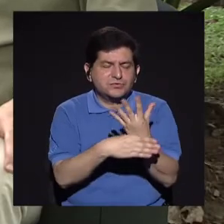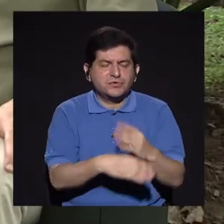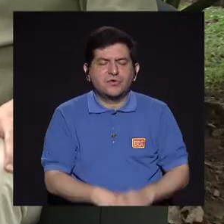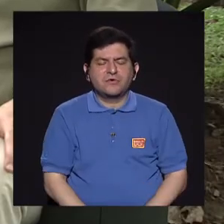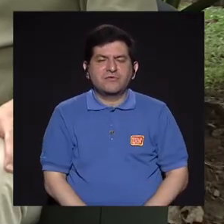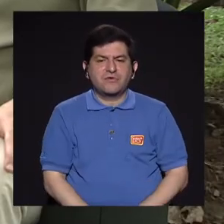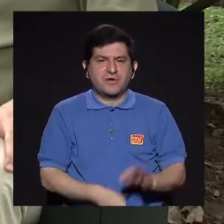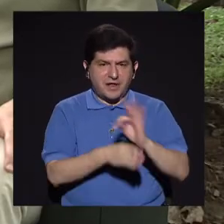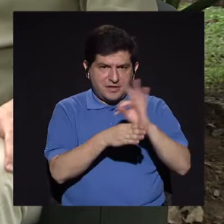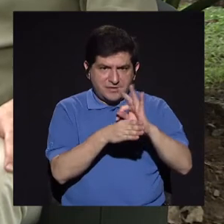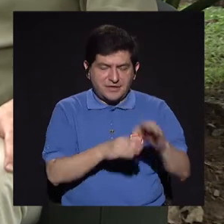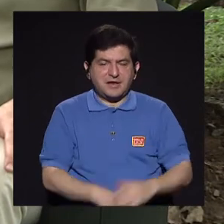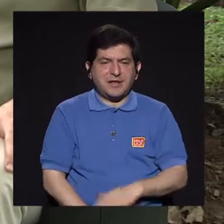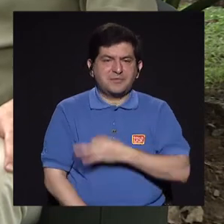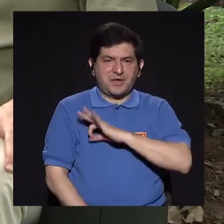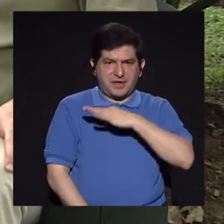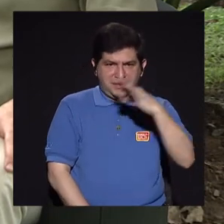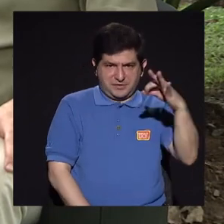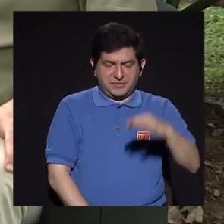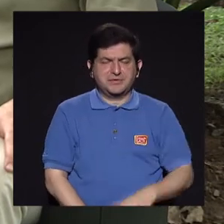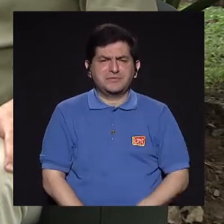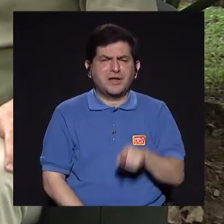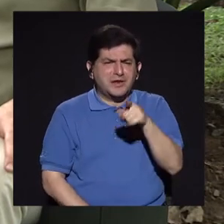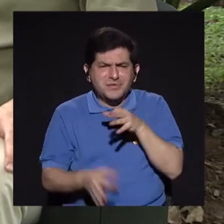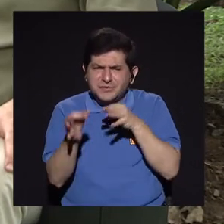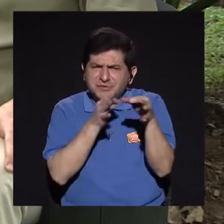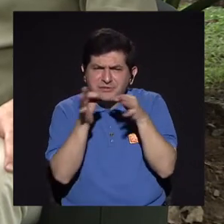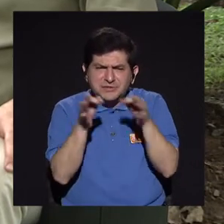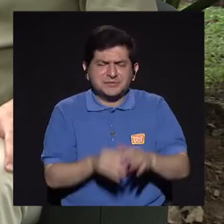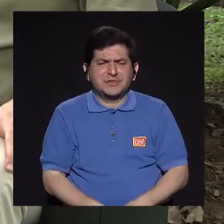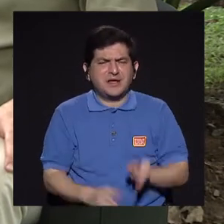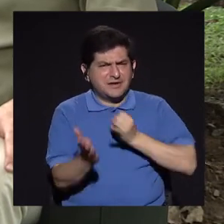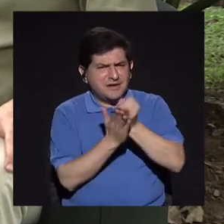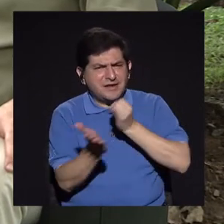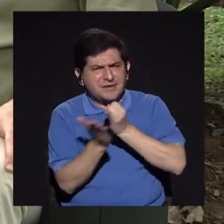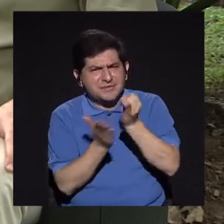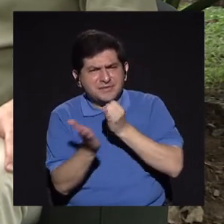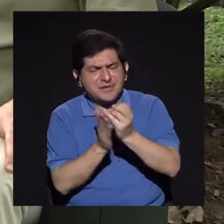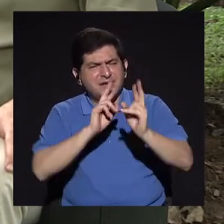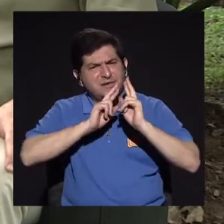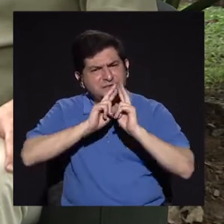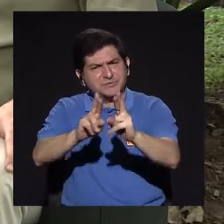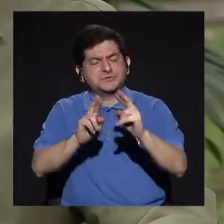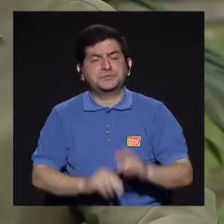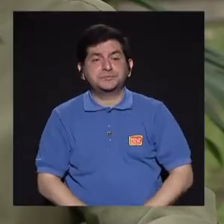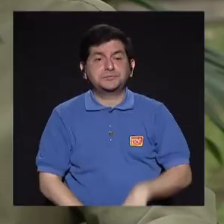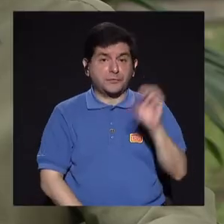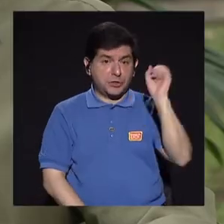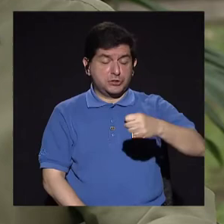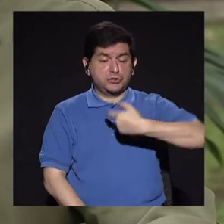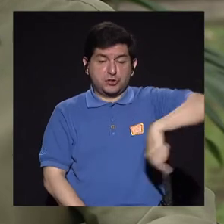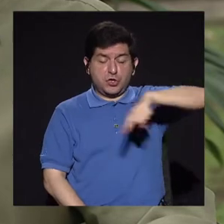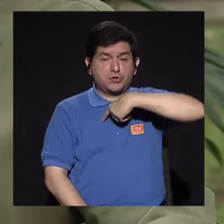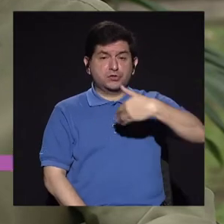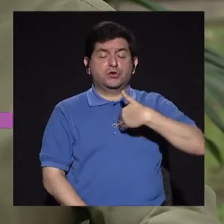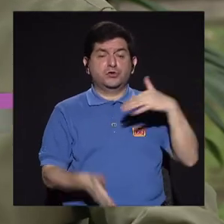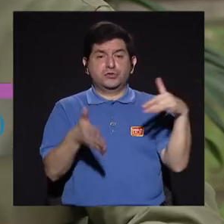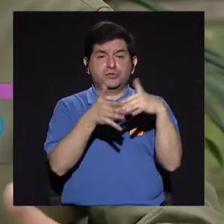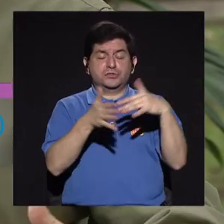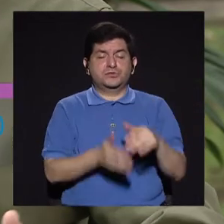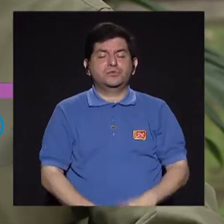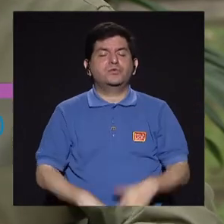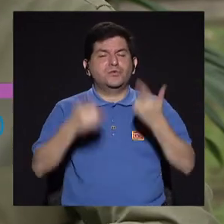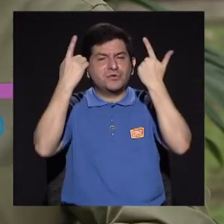y la medicina natural. Y nos gustaría que usted nos pueda ampliar brevemente esta investigación, algunos de los resultados. Claro, nosotros tenemos estudios